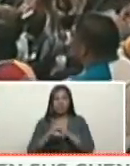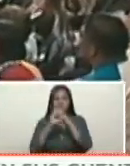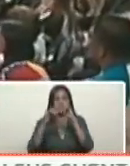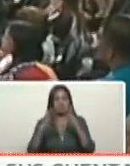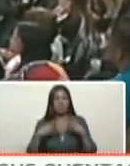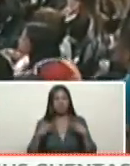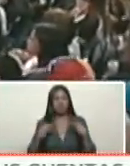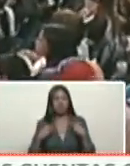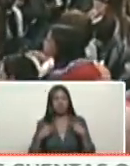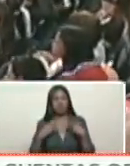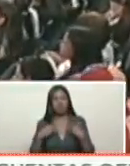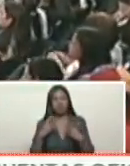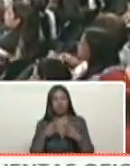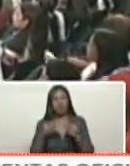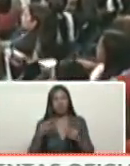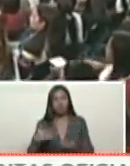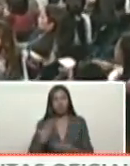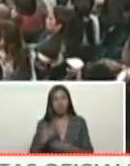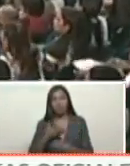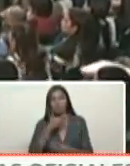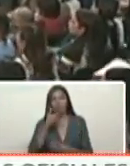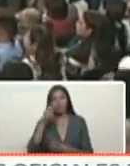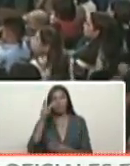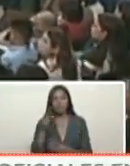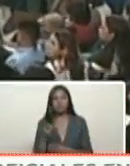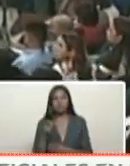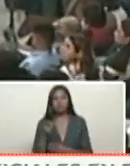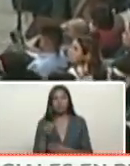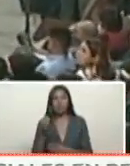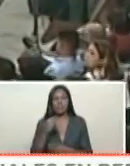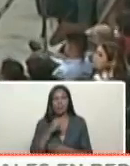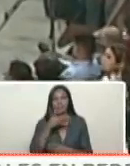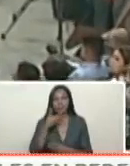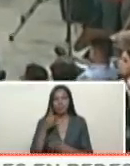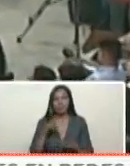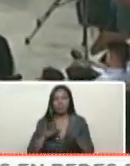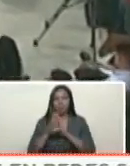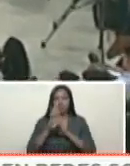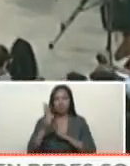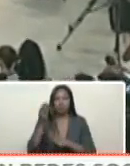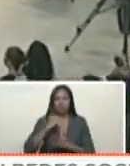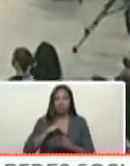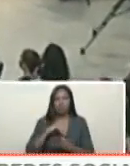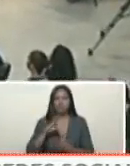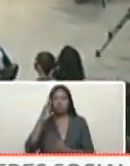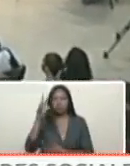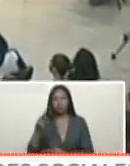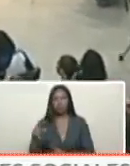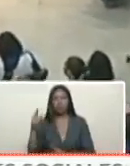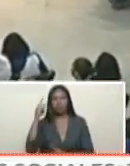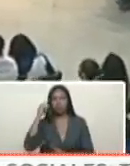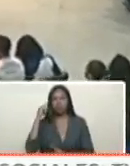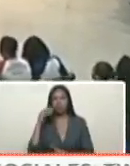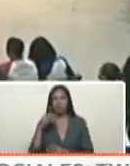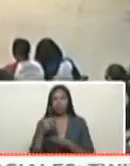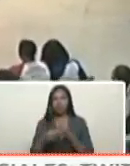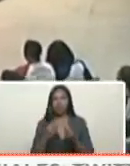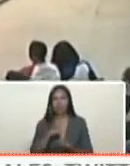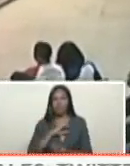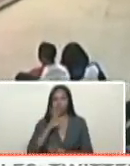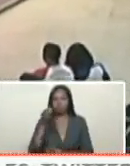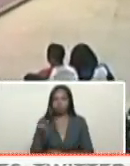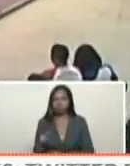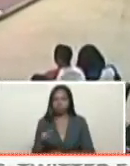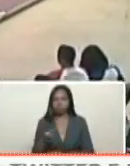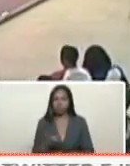los días puedo ser mejor, todos los días puedo avanzar, todos los días. Como ser humano,